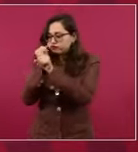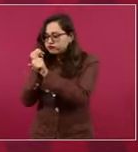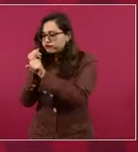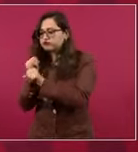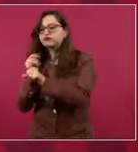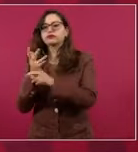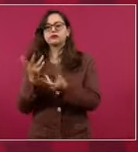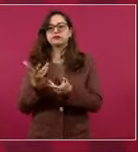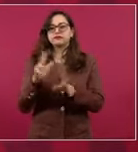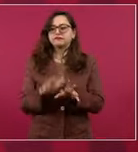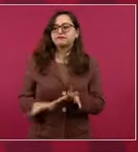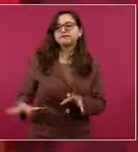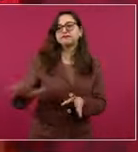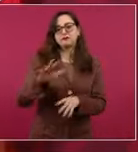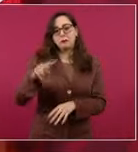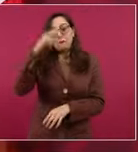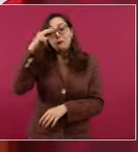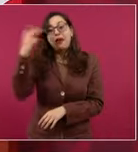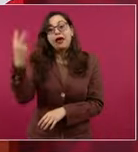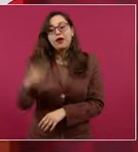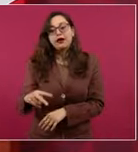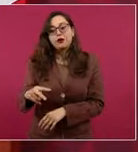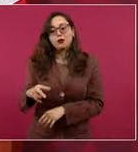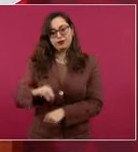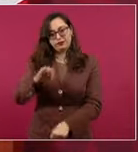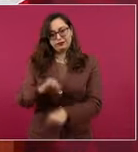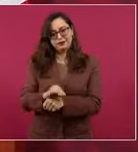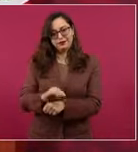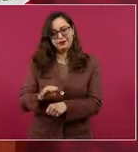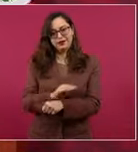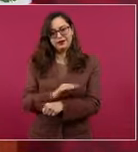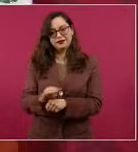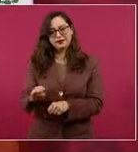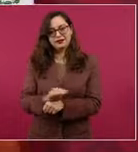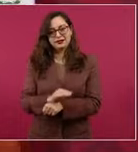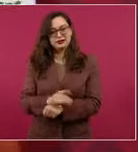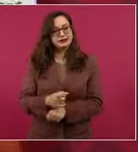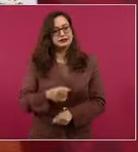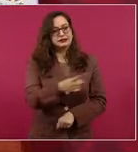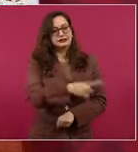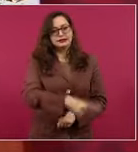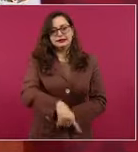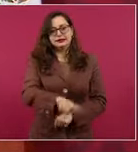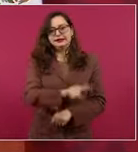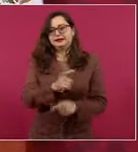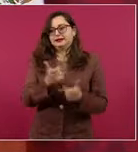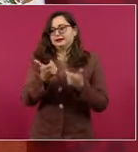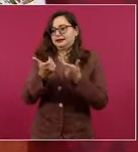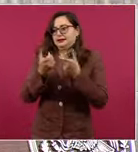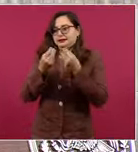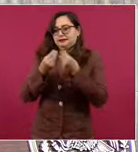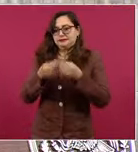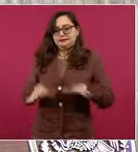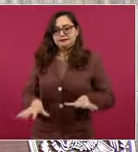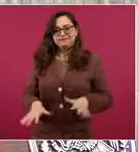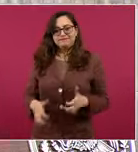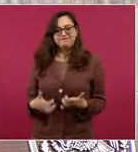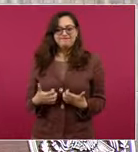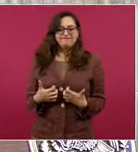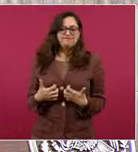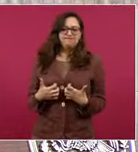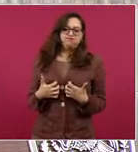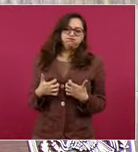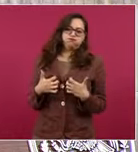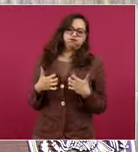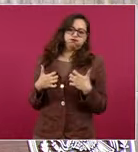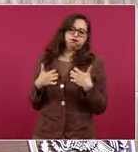beneficio del pueblo de México. Pero eso los tiene, porque